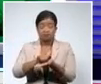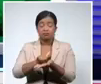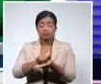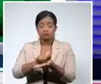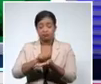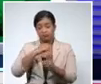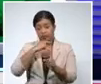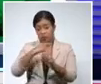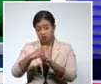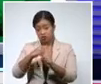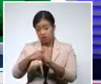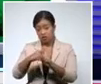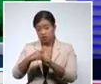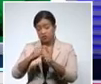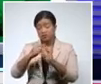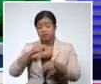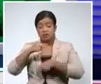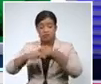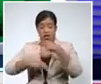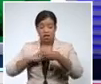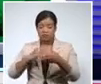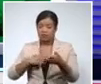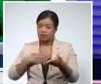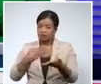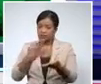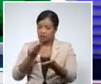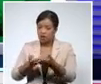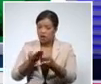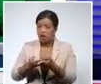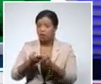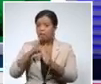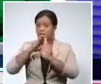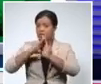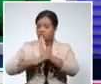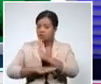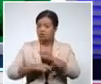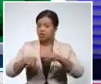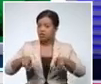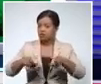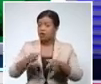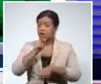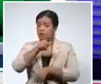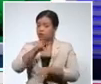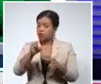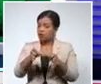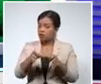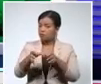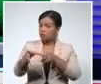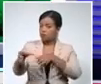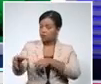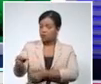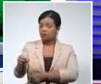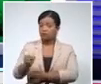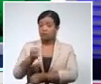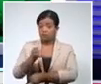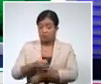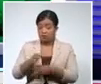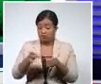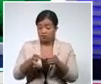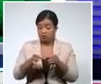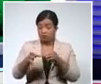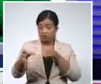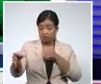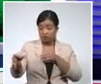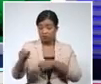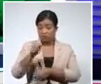país. Se hicieron los protocolos de PCR, de aislamiento, y en este aislamiento,